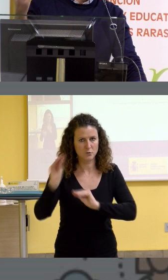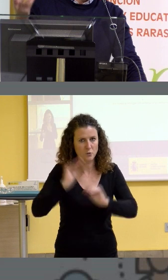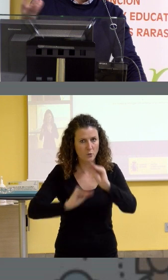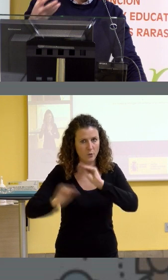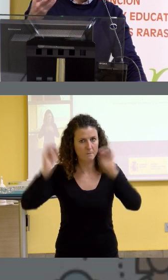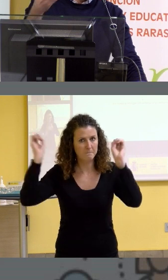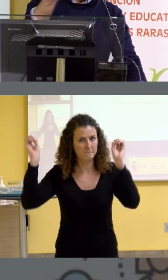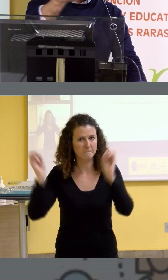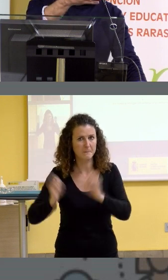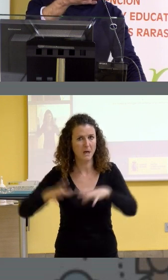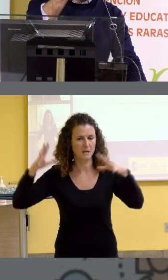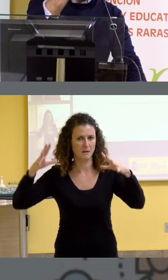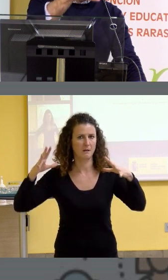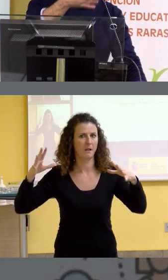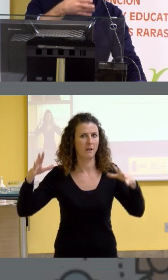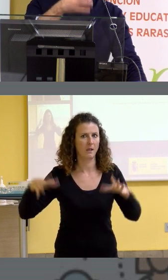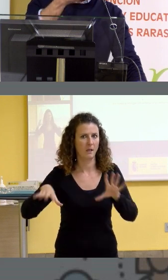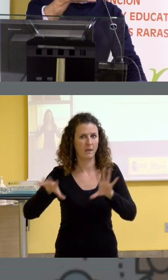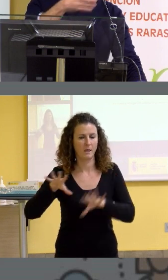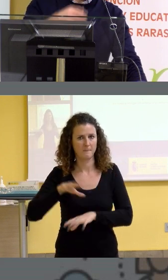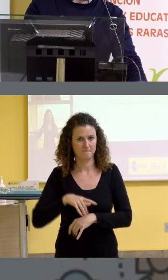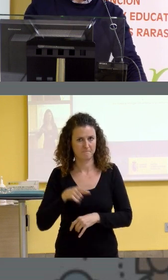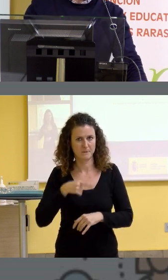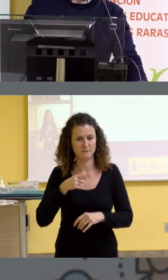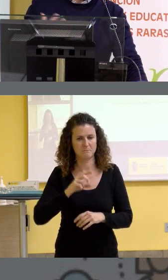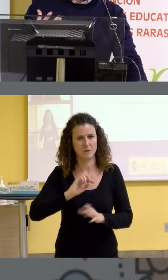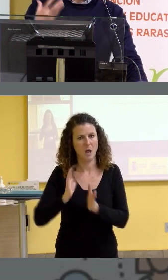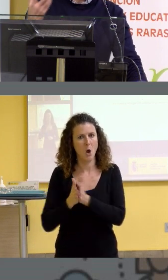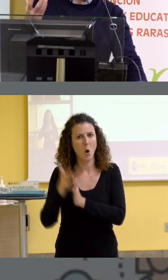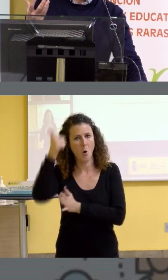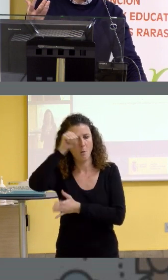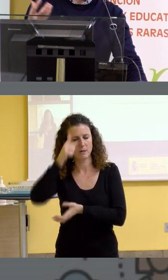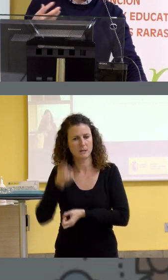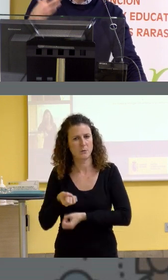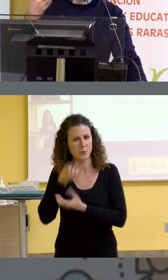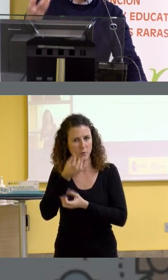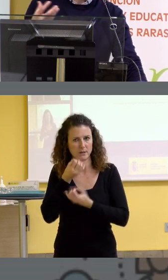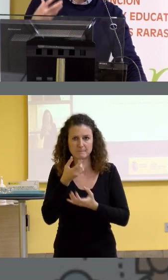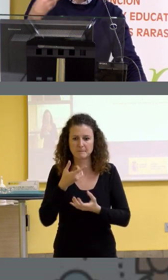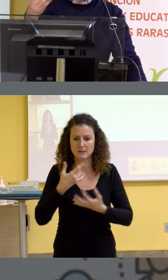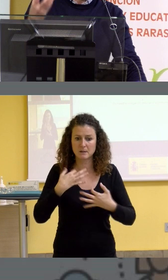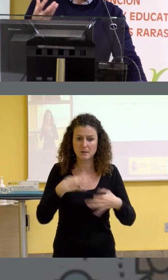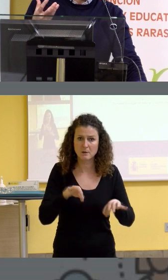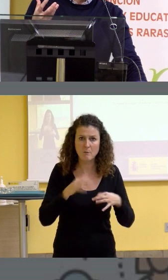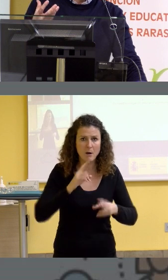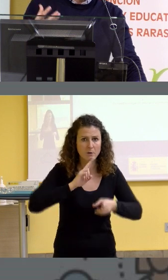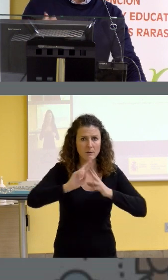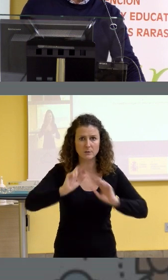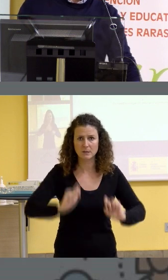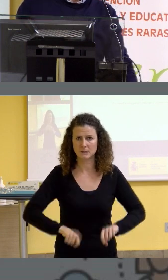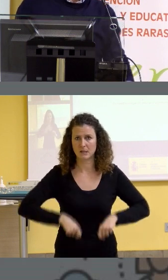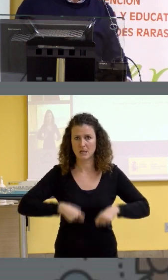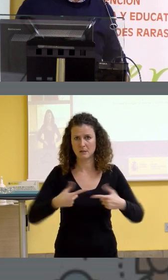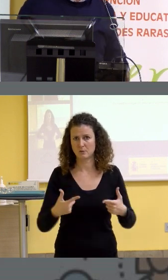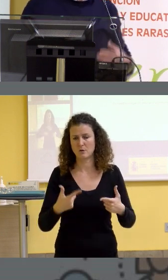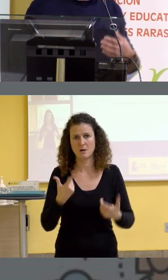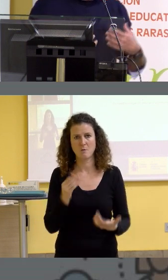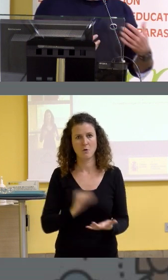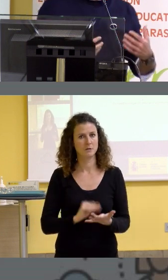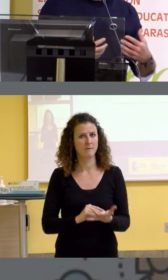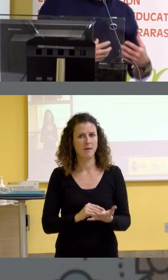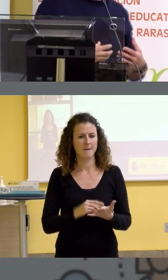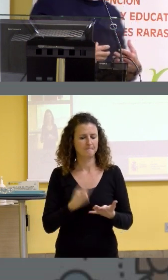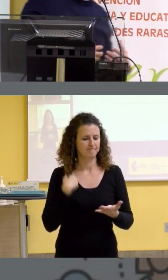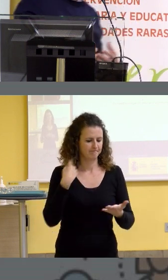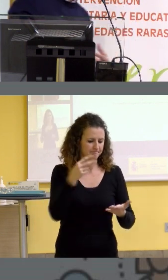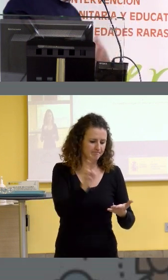mágicas. De esto hablará el compañero. Es normal, es una respuesta natural. Yo muchas veces